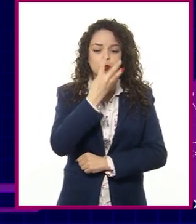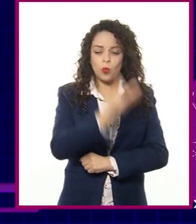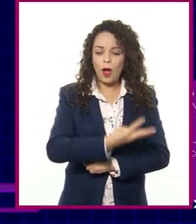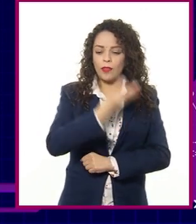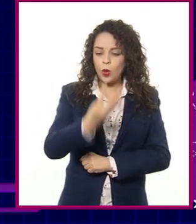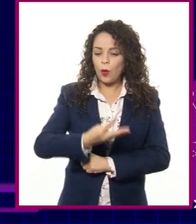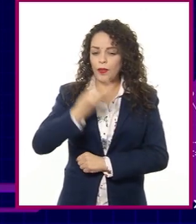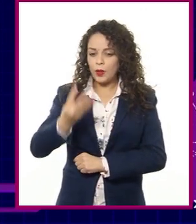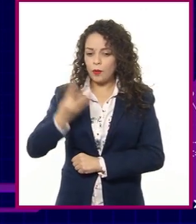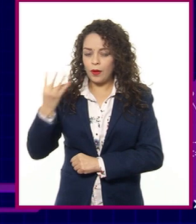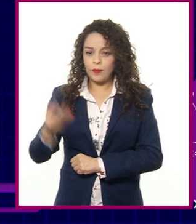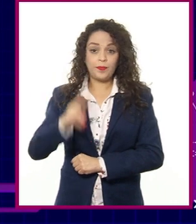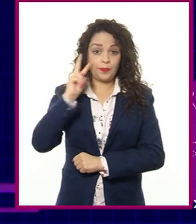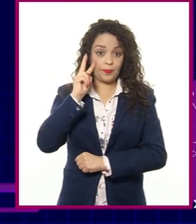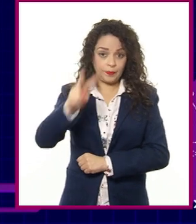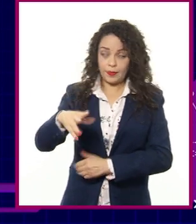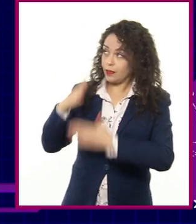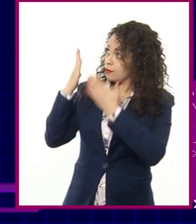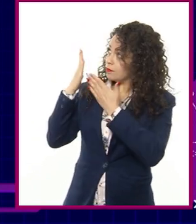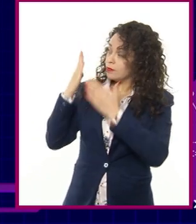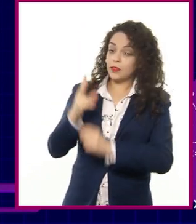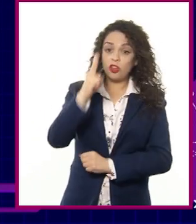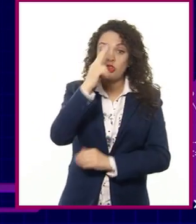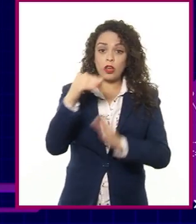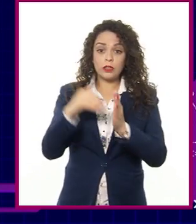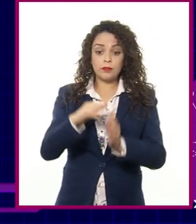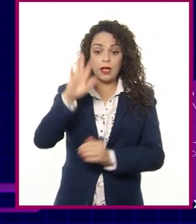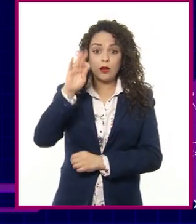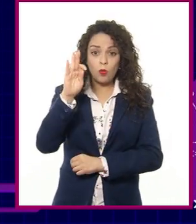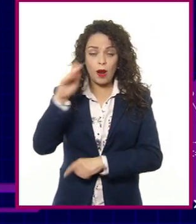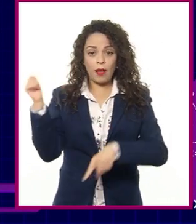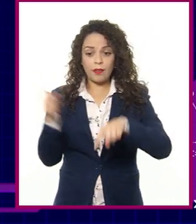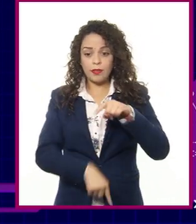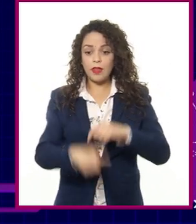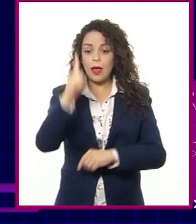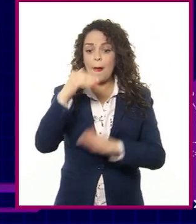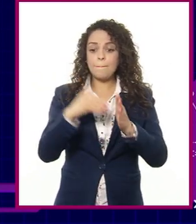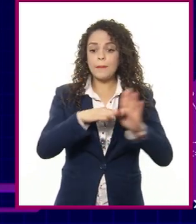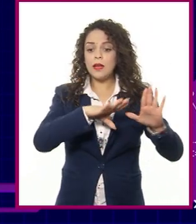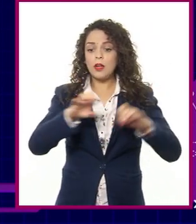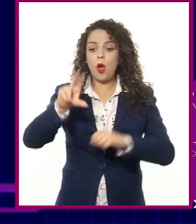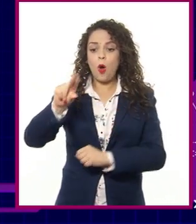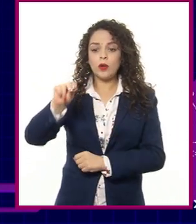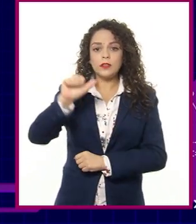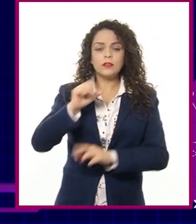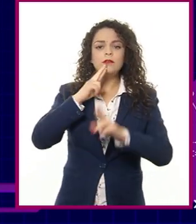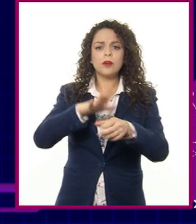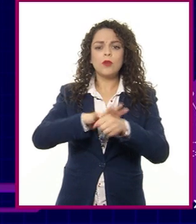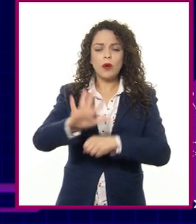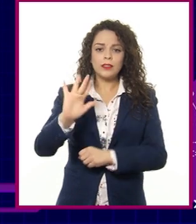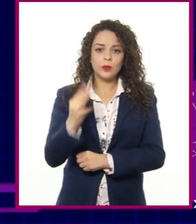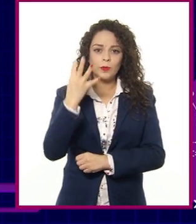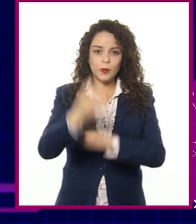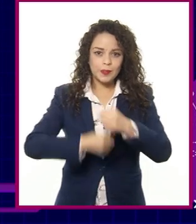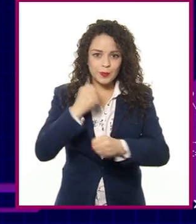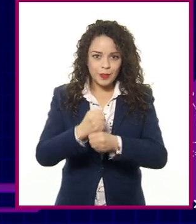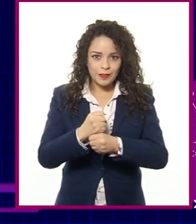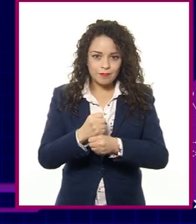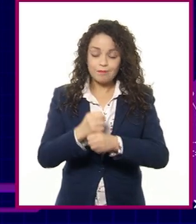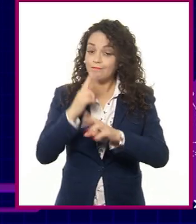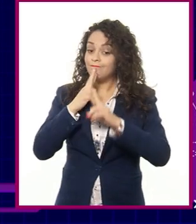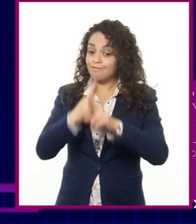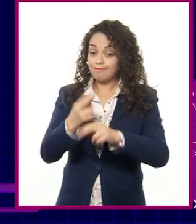Se resta 2040 menos 1986, que es igual a 54 años. El